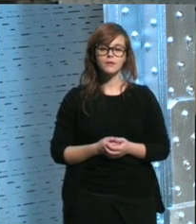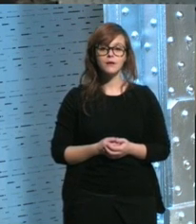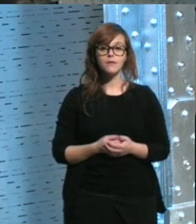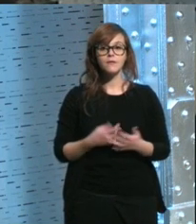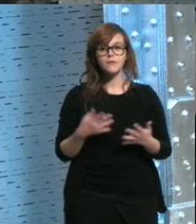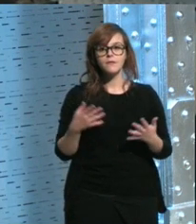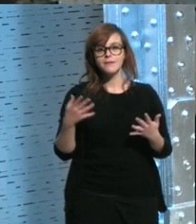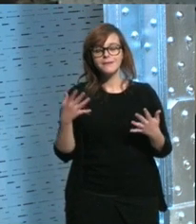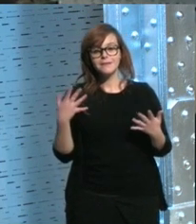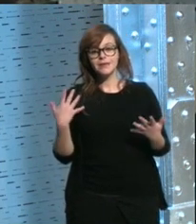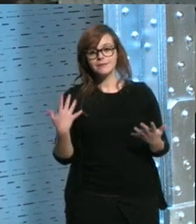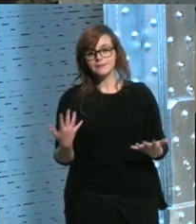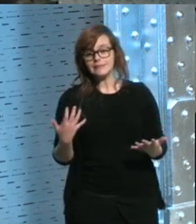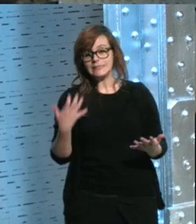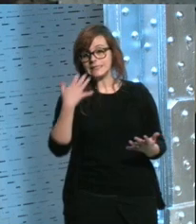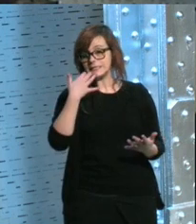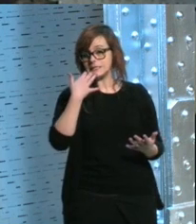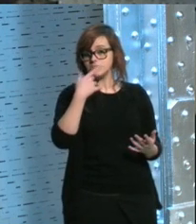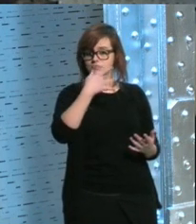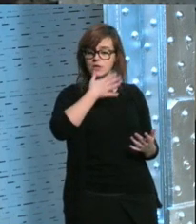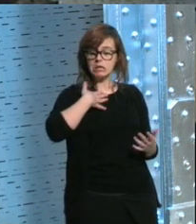Y si quieres,